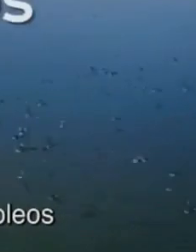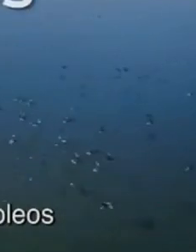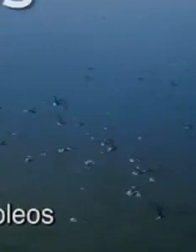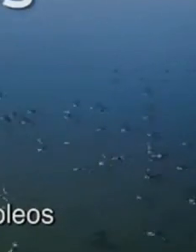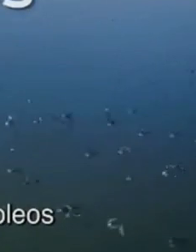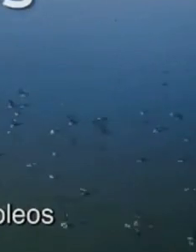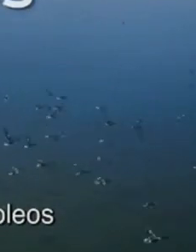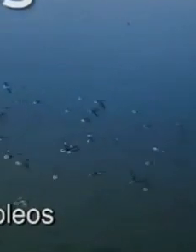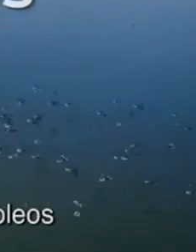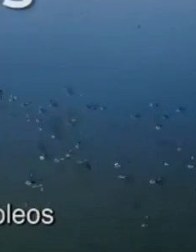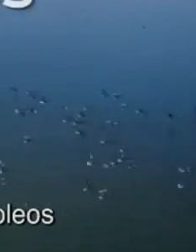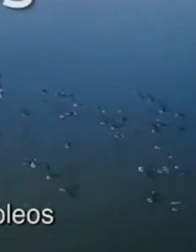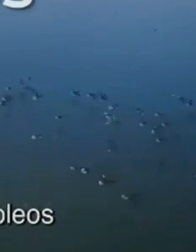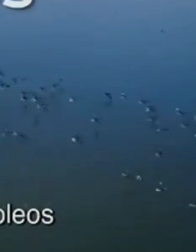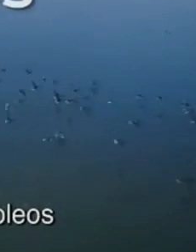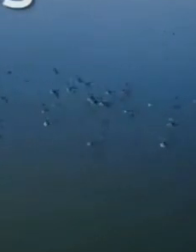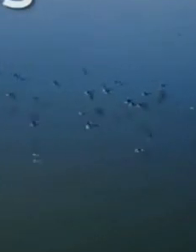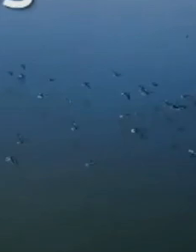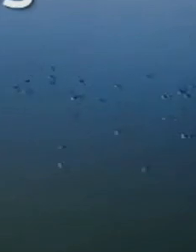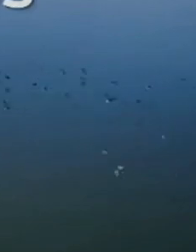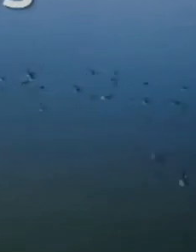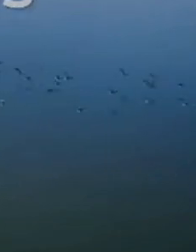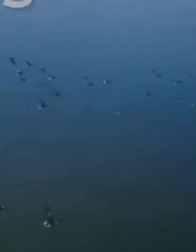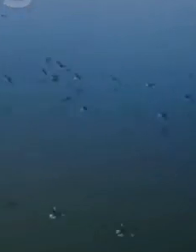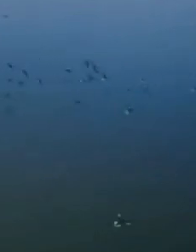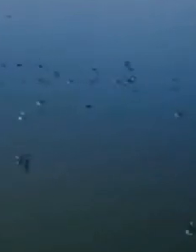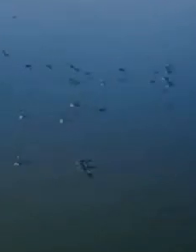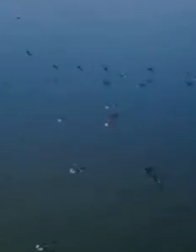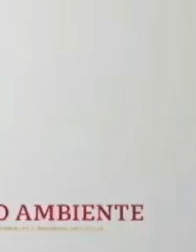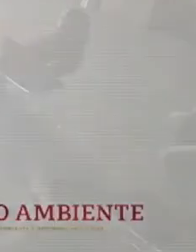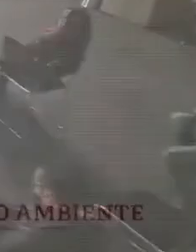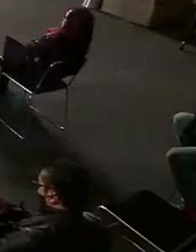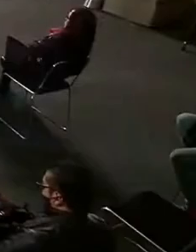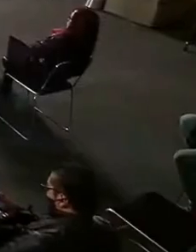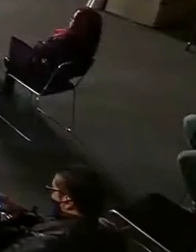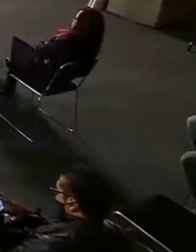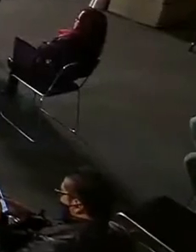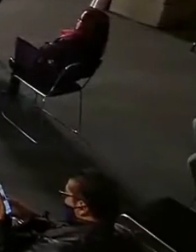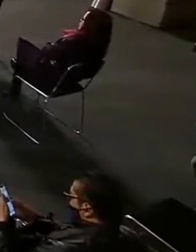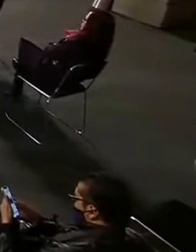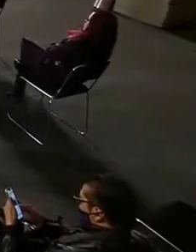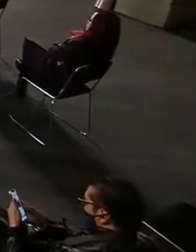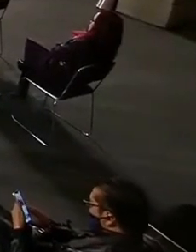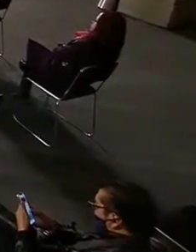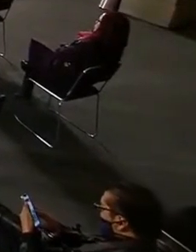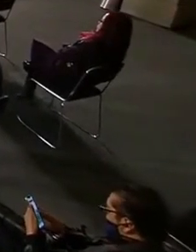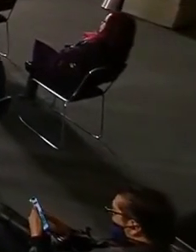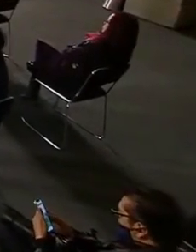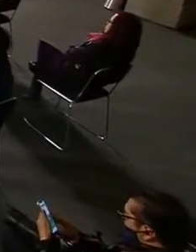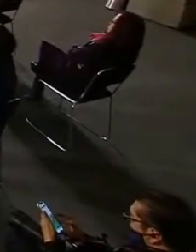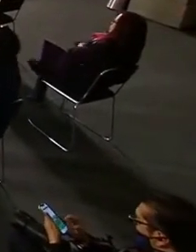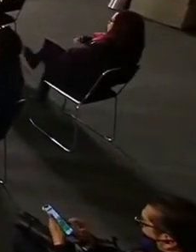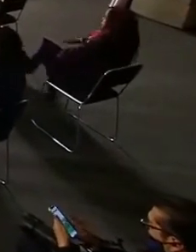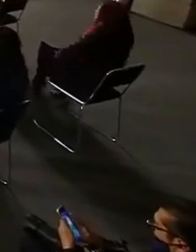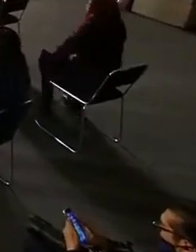más de 2.250 empleos en la construcción del parque. Muy bien, pues vamos.